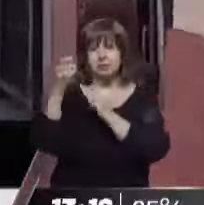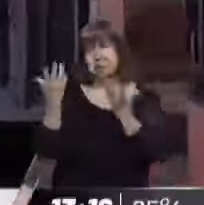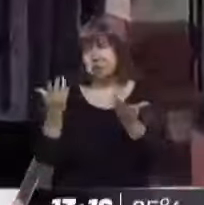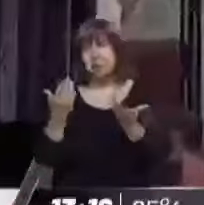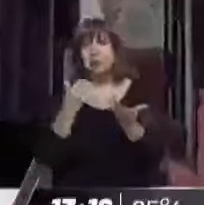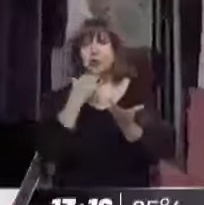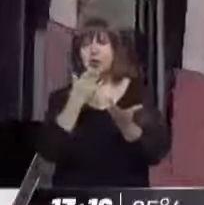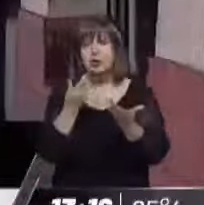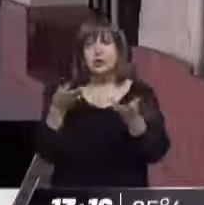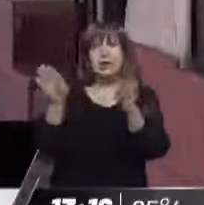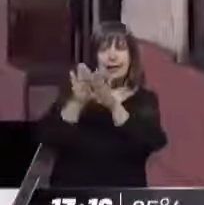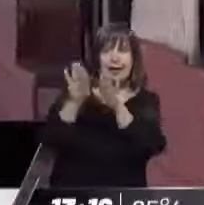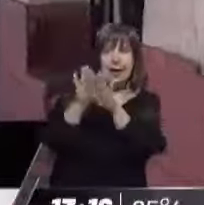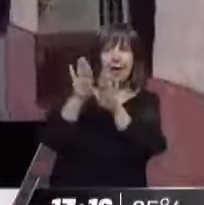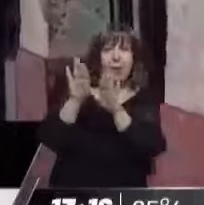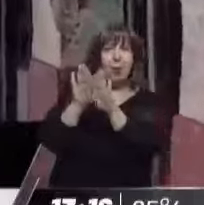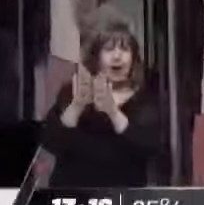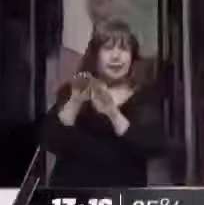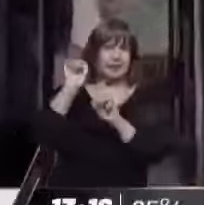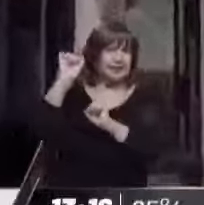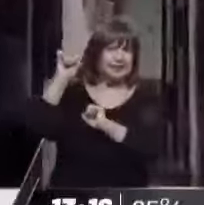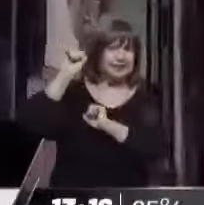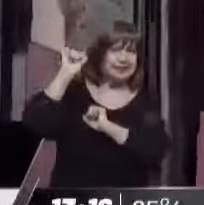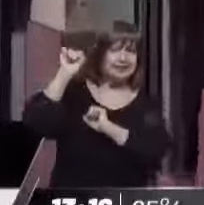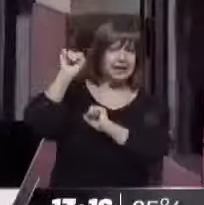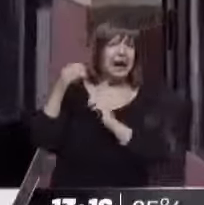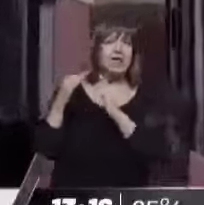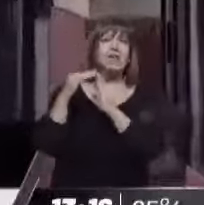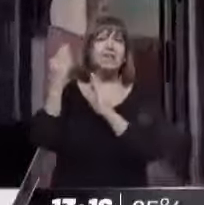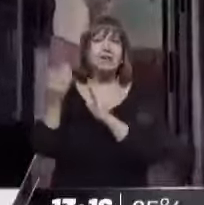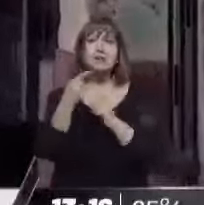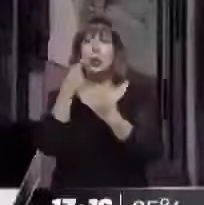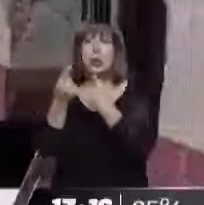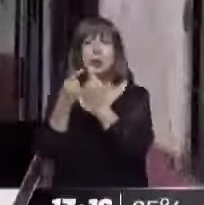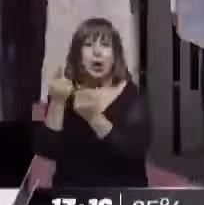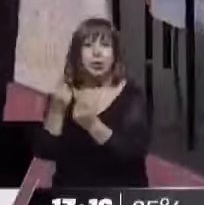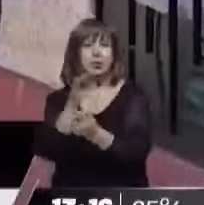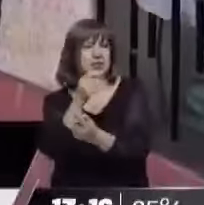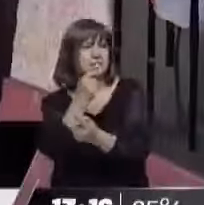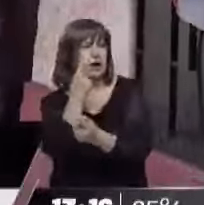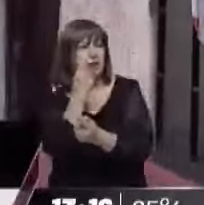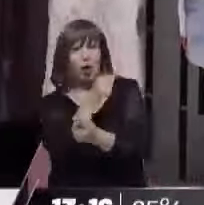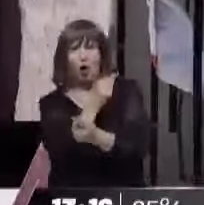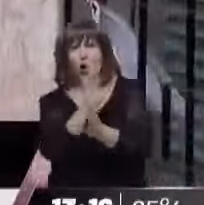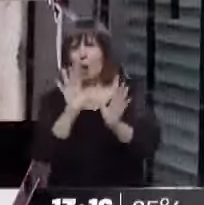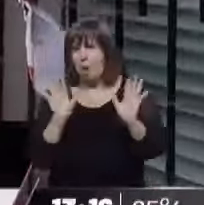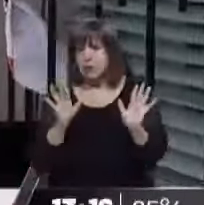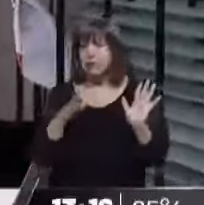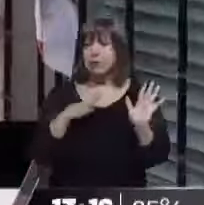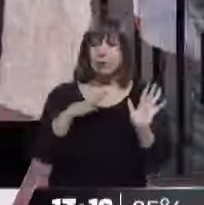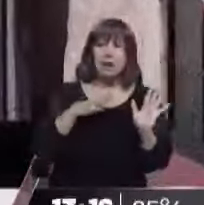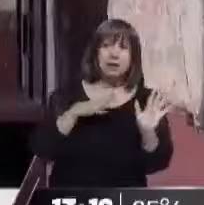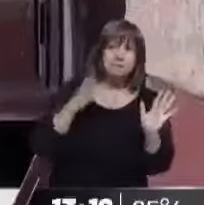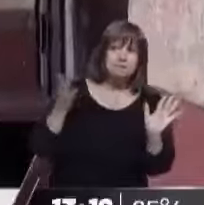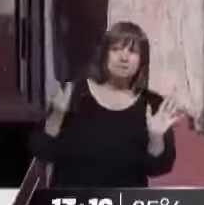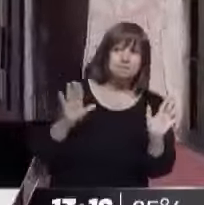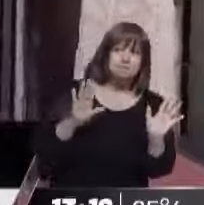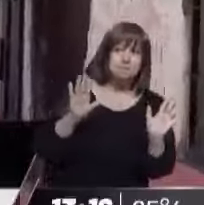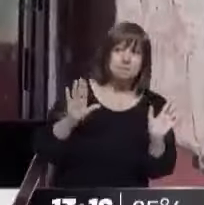ve cerrada acá la puerta. Estamos golpeando la puerta del vecino a ver si sale alguien, pero se ve como que está todo